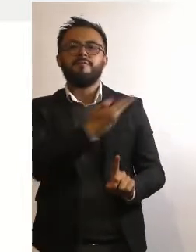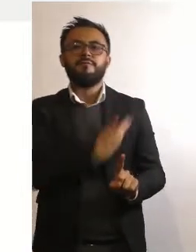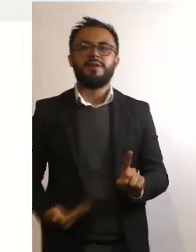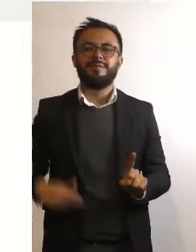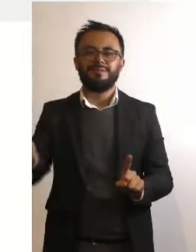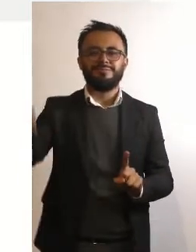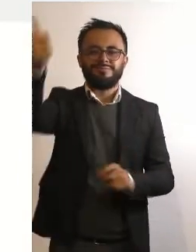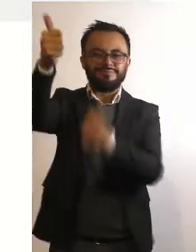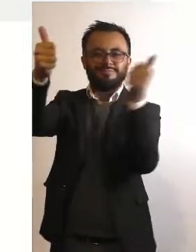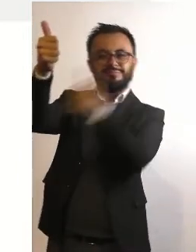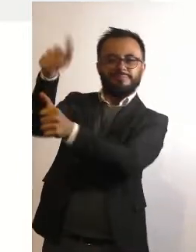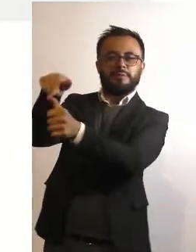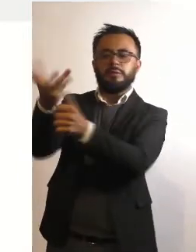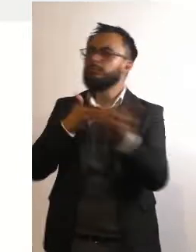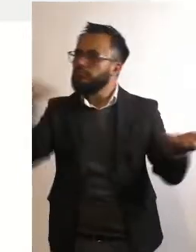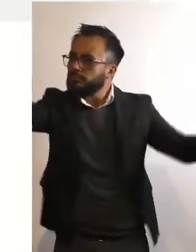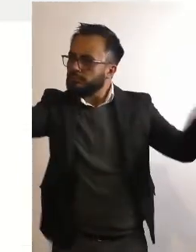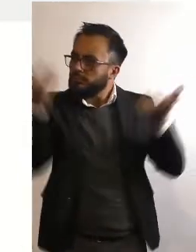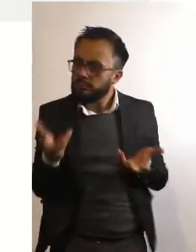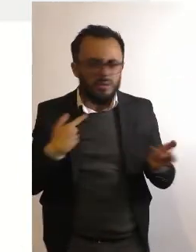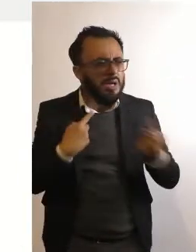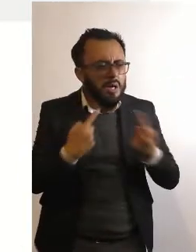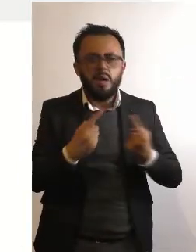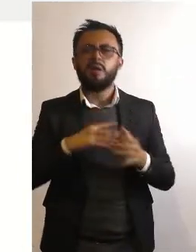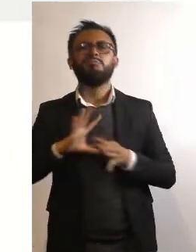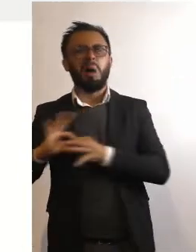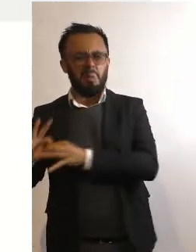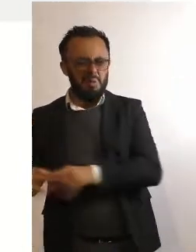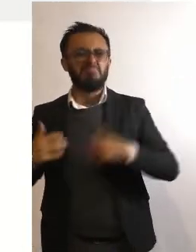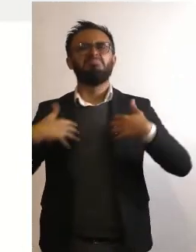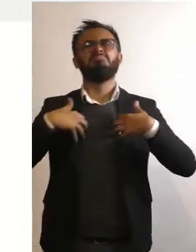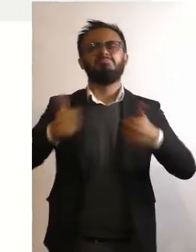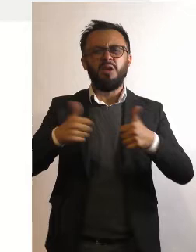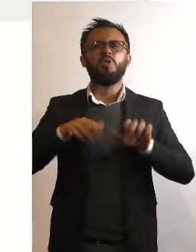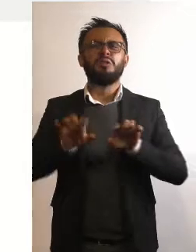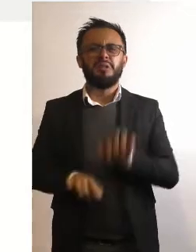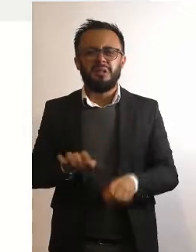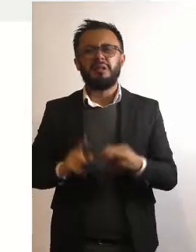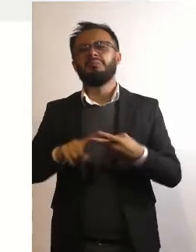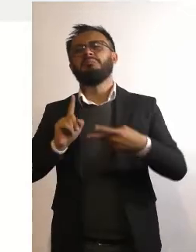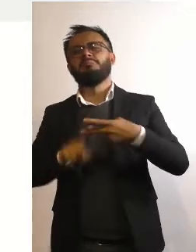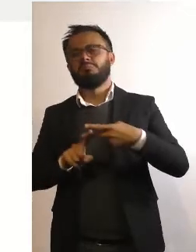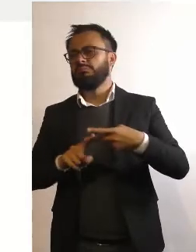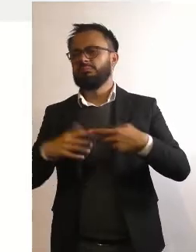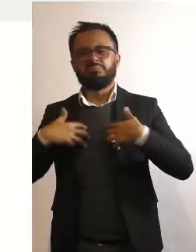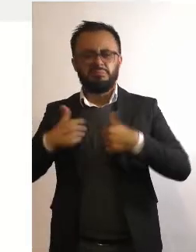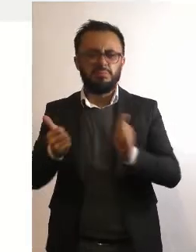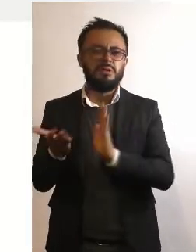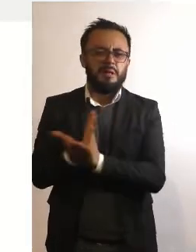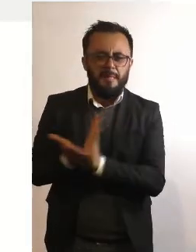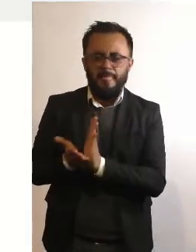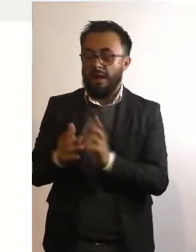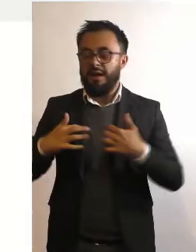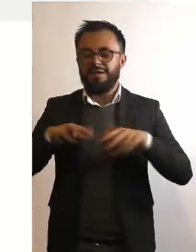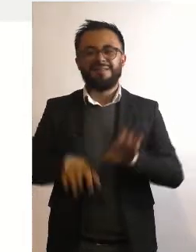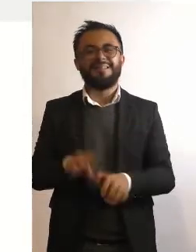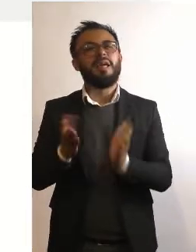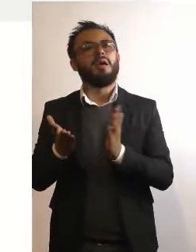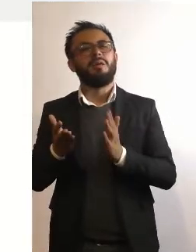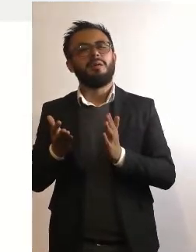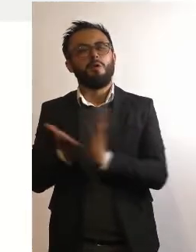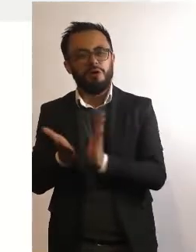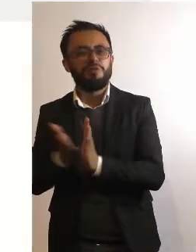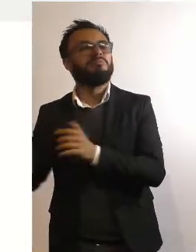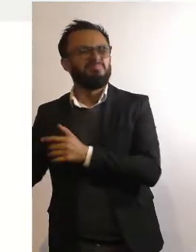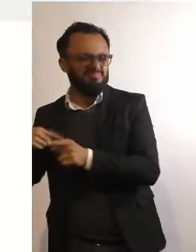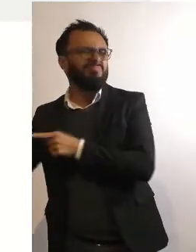con la Secretaría de Educación, la Secretaría de Salud, bueno, con diferentes organismos gubernamentales hemos venido trabajando